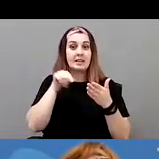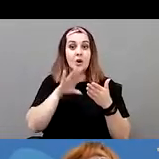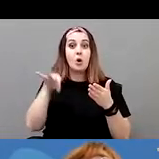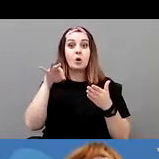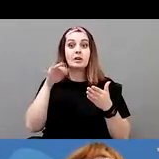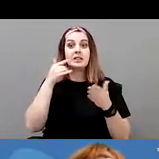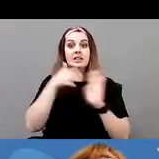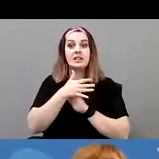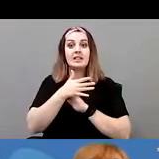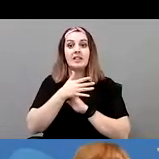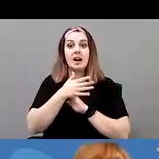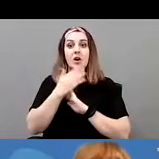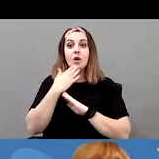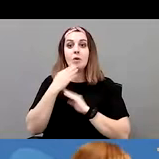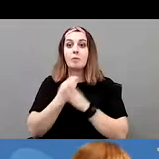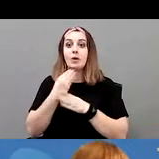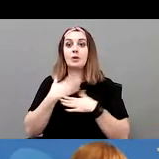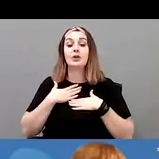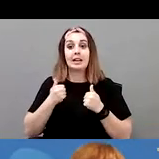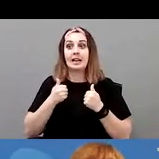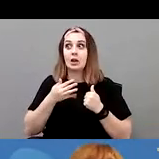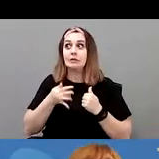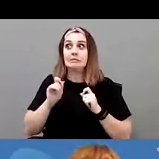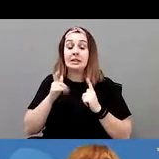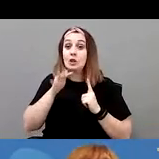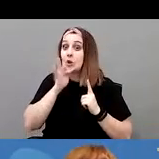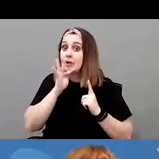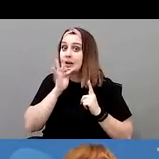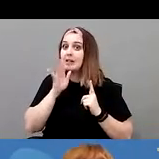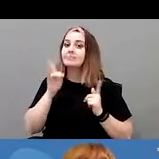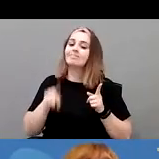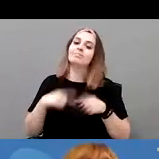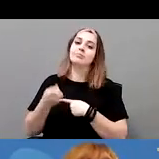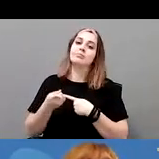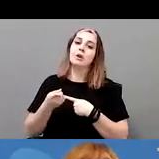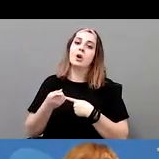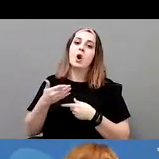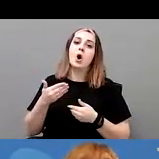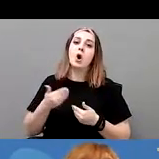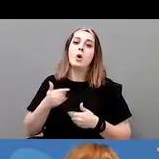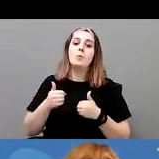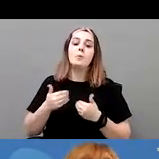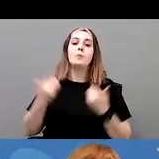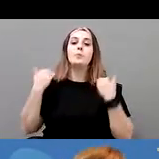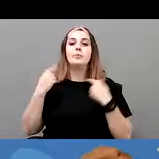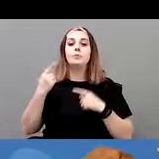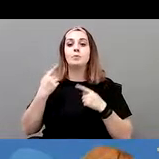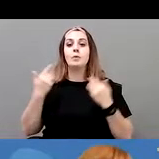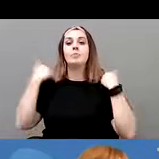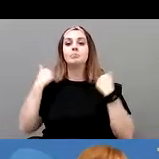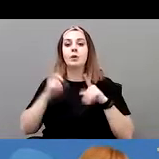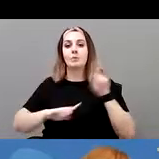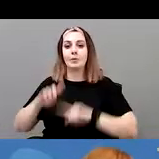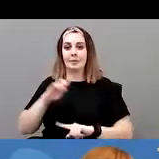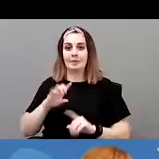terminan de ser vistos como un producto sanitario, pues luego tenemos un problema de competencias dentro de las comunidades autónomas.